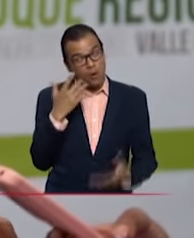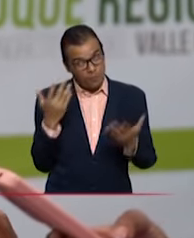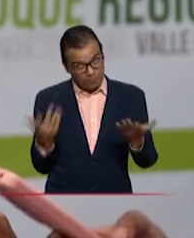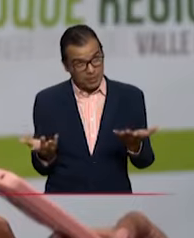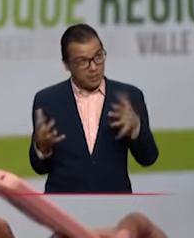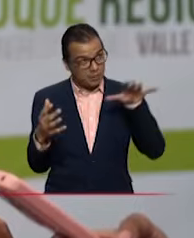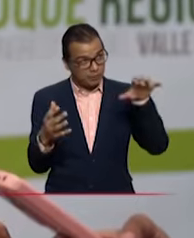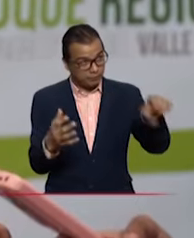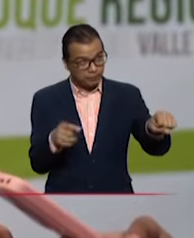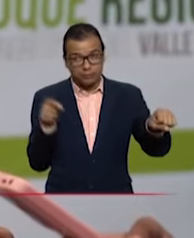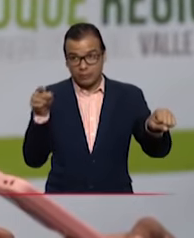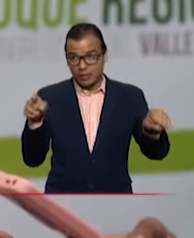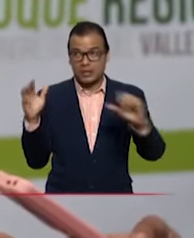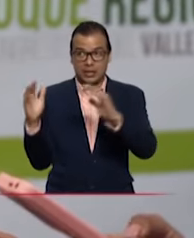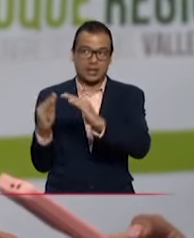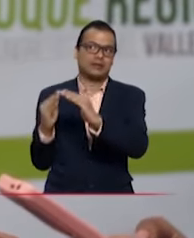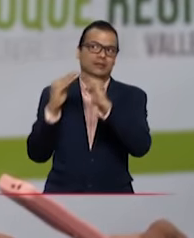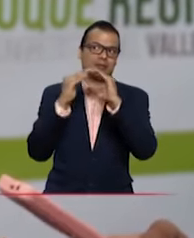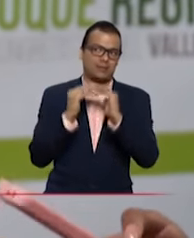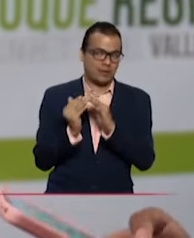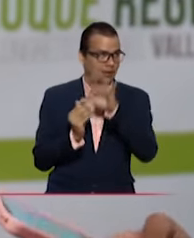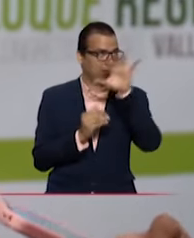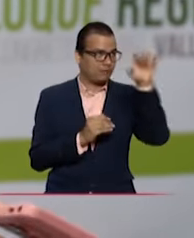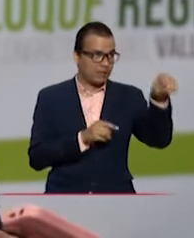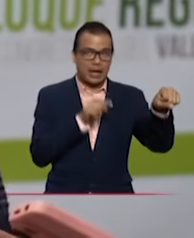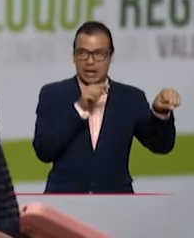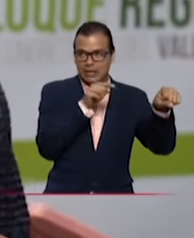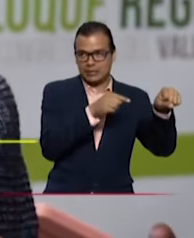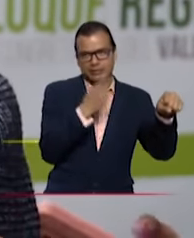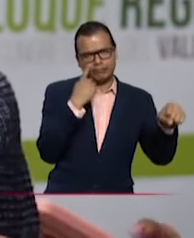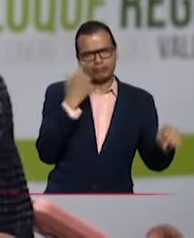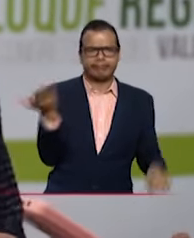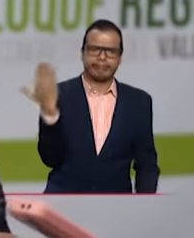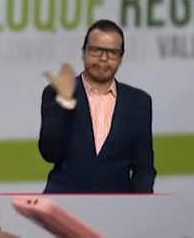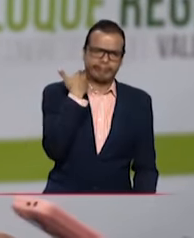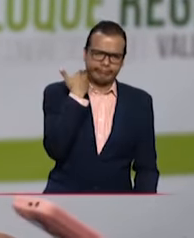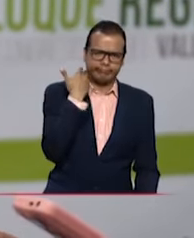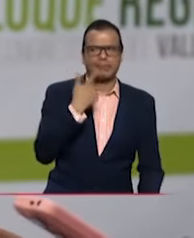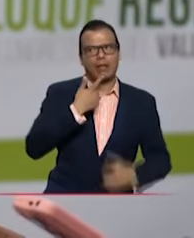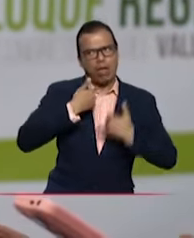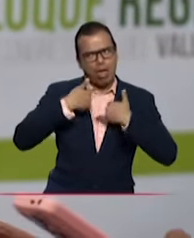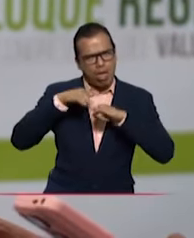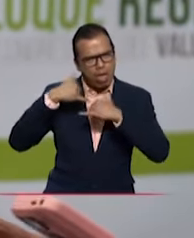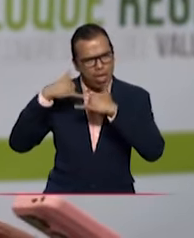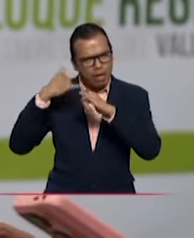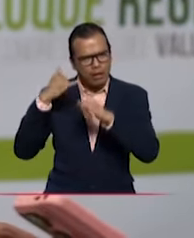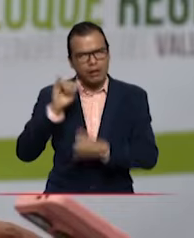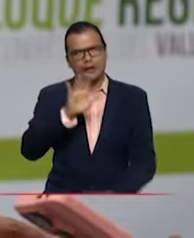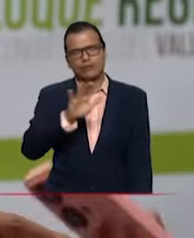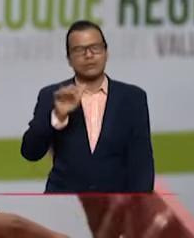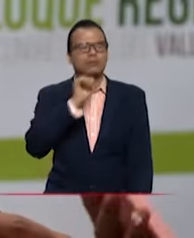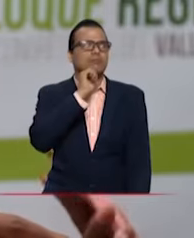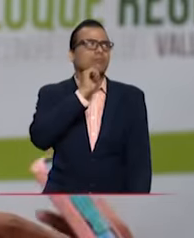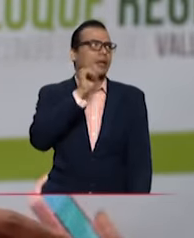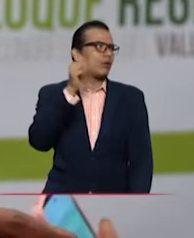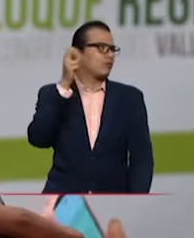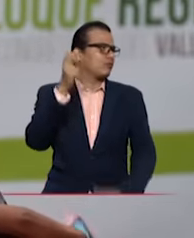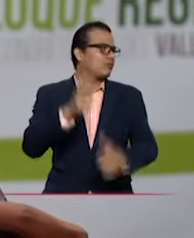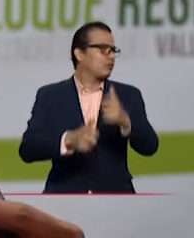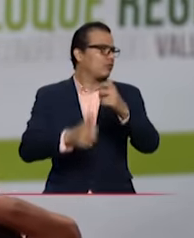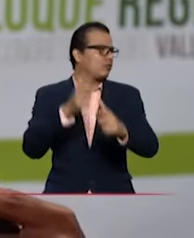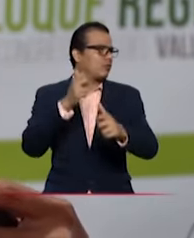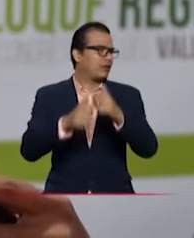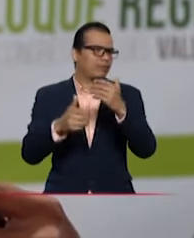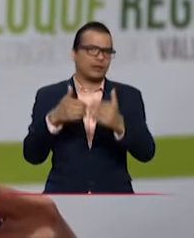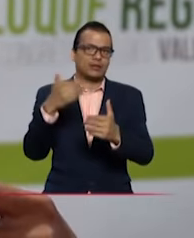ambiental vender inmuebles y subdividirlos en los páramos, los están engañando, les van a generar es un problema, no solo con la